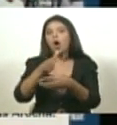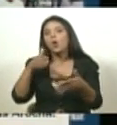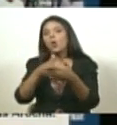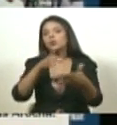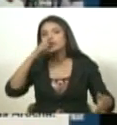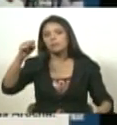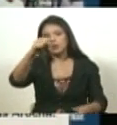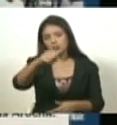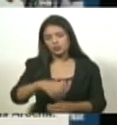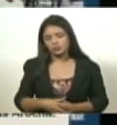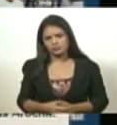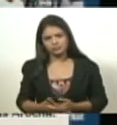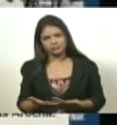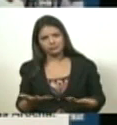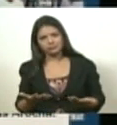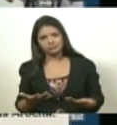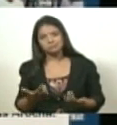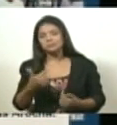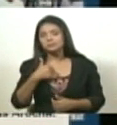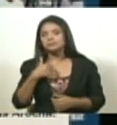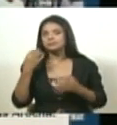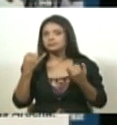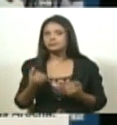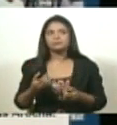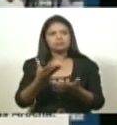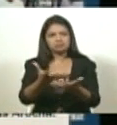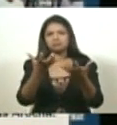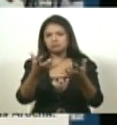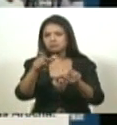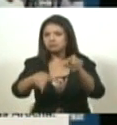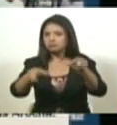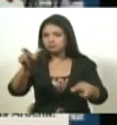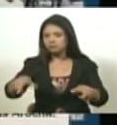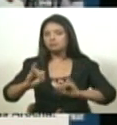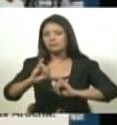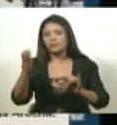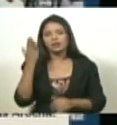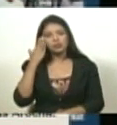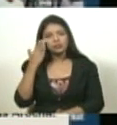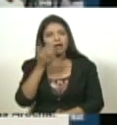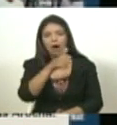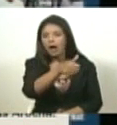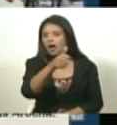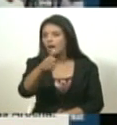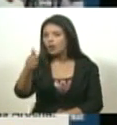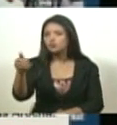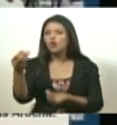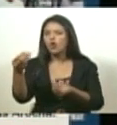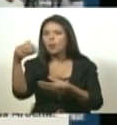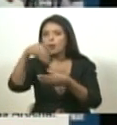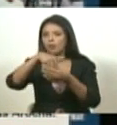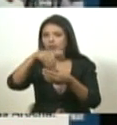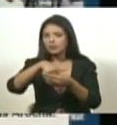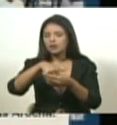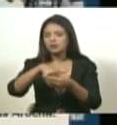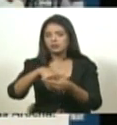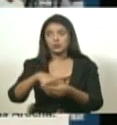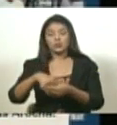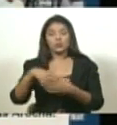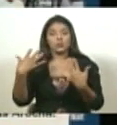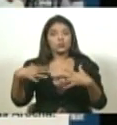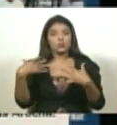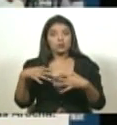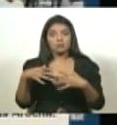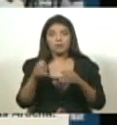contra Maduro. Es decir, yo ya, mire todo ese sentido, ya yo sé uno y cada uno de ellos cómo va a votar. Ese poder de predicción